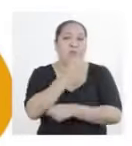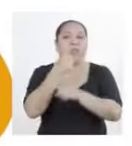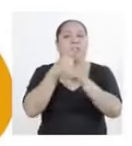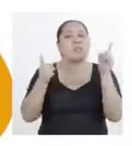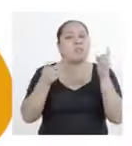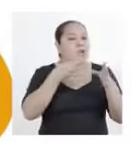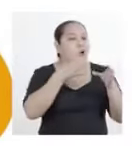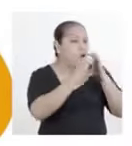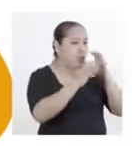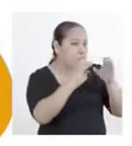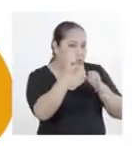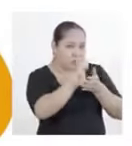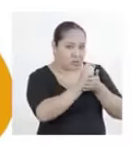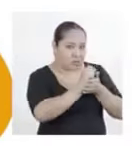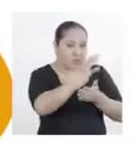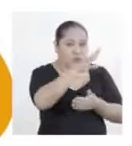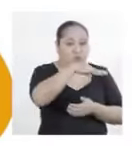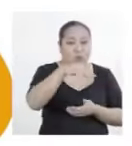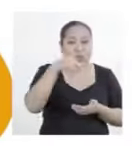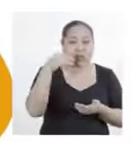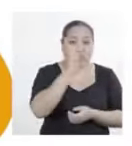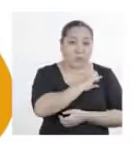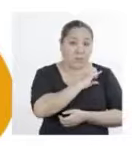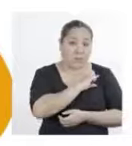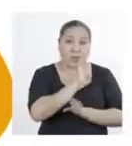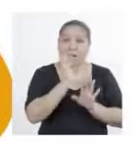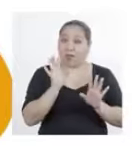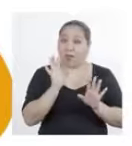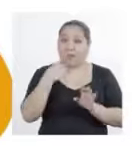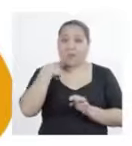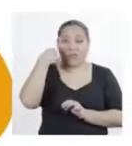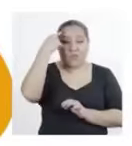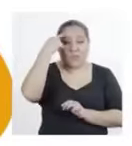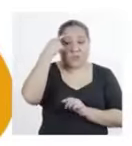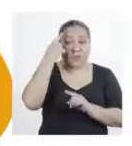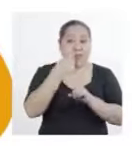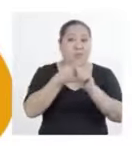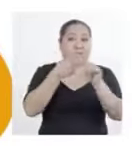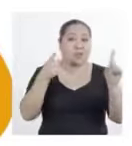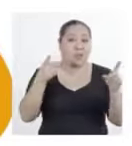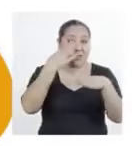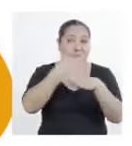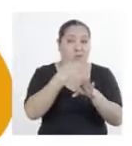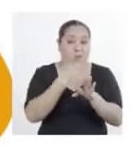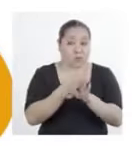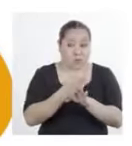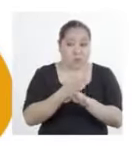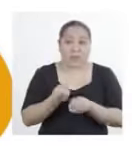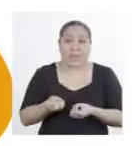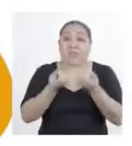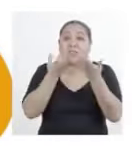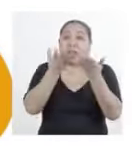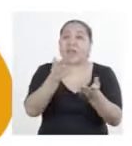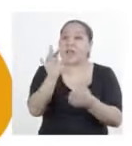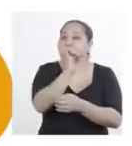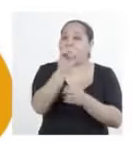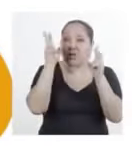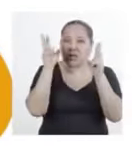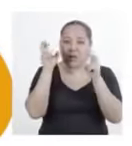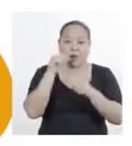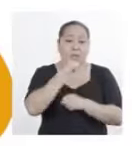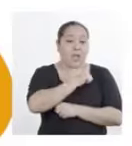universitarios Y otra distinta dirigirse a estudiantes de primaria Y ojo, que estoy pensando en formas distintas de expresar